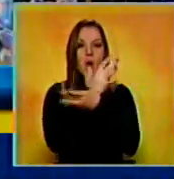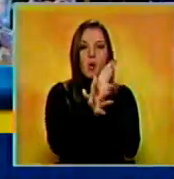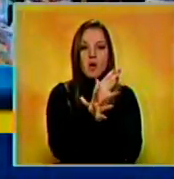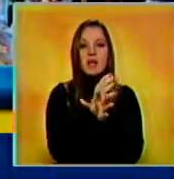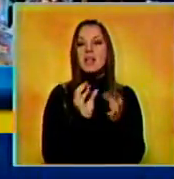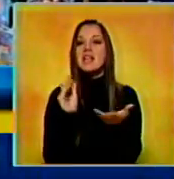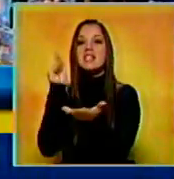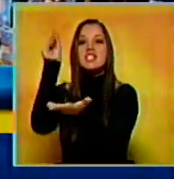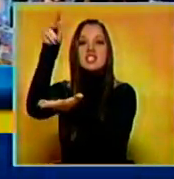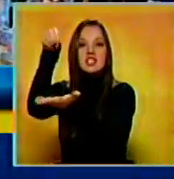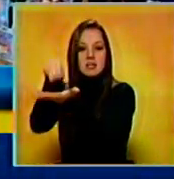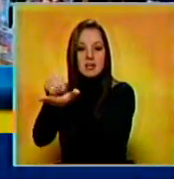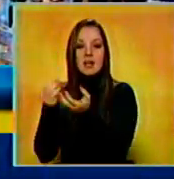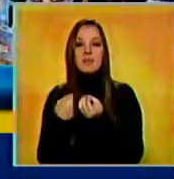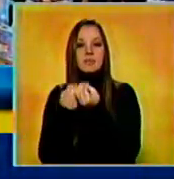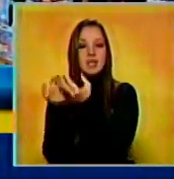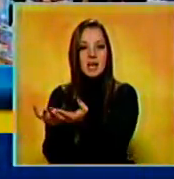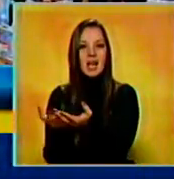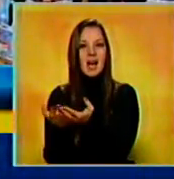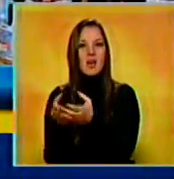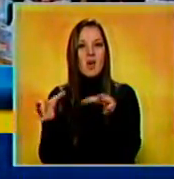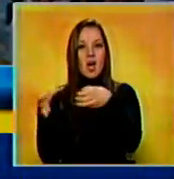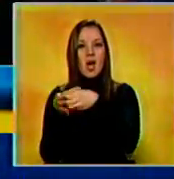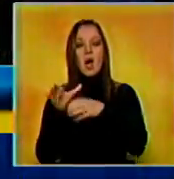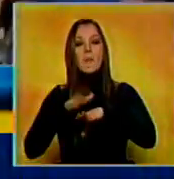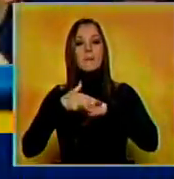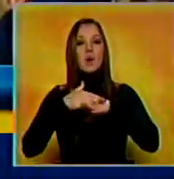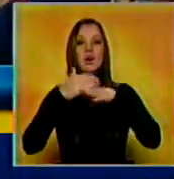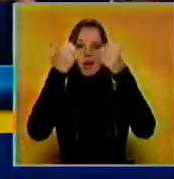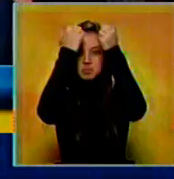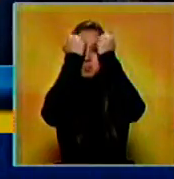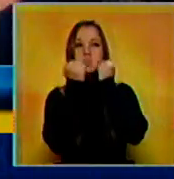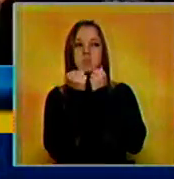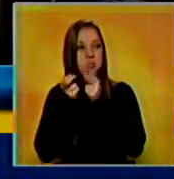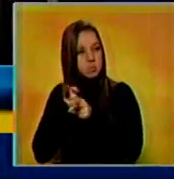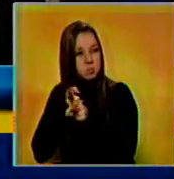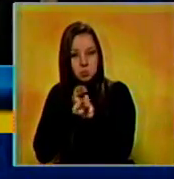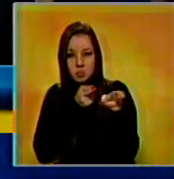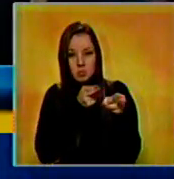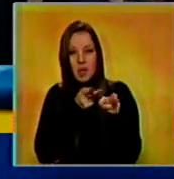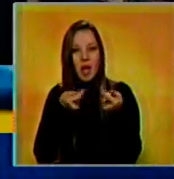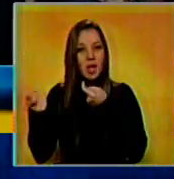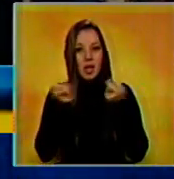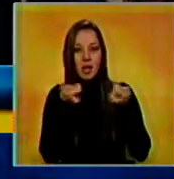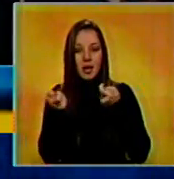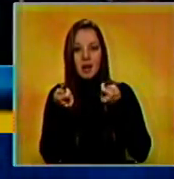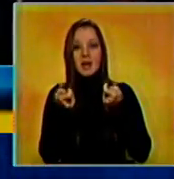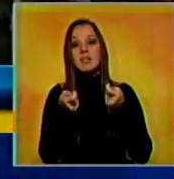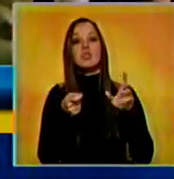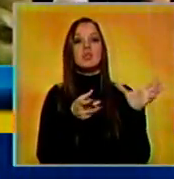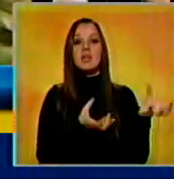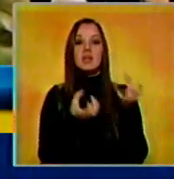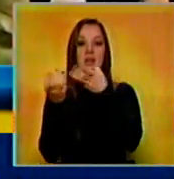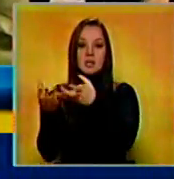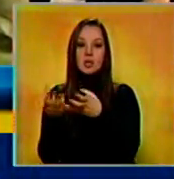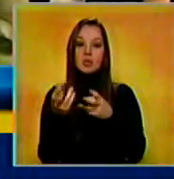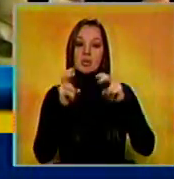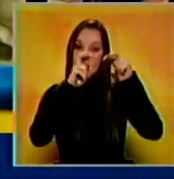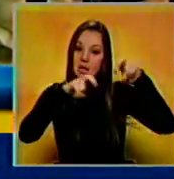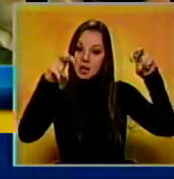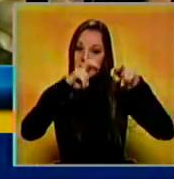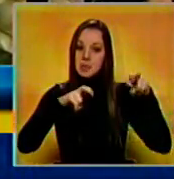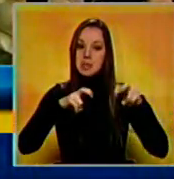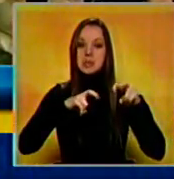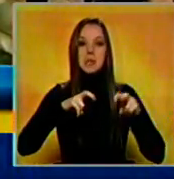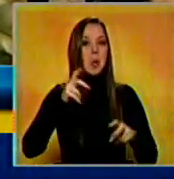este ucraniano controlado por los separatistas PR rusos en medio de las críticas de kev que denuncia que la carga no fue revisada por los